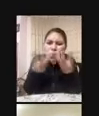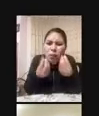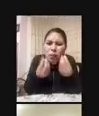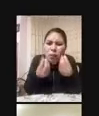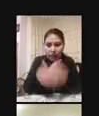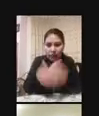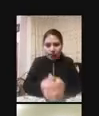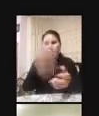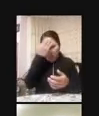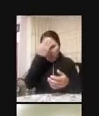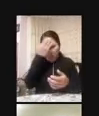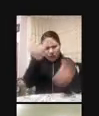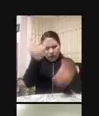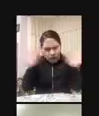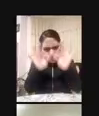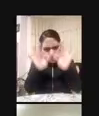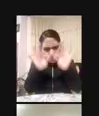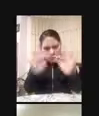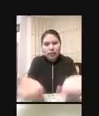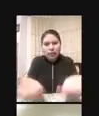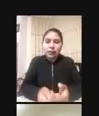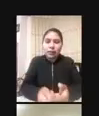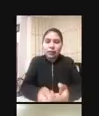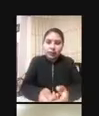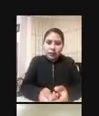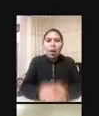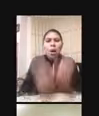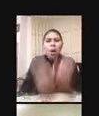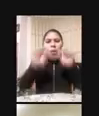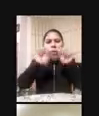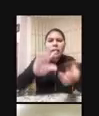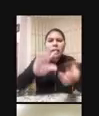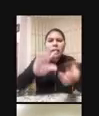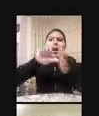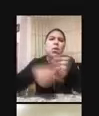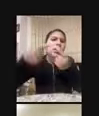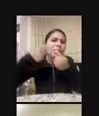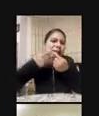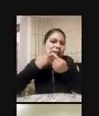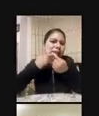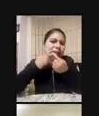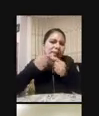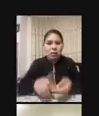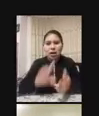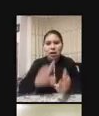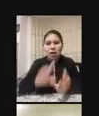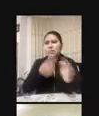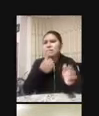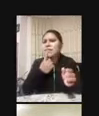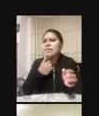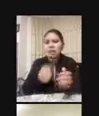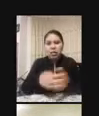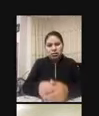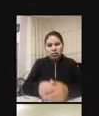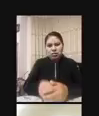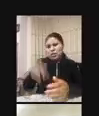sea de cerdas suaves? Porque si no, puede lastimar a las encías del niño y obviamente a él no le va a gustar y no nos va a